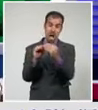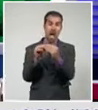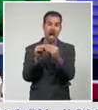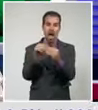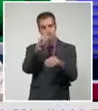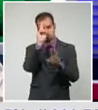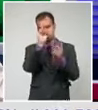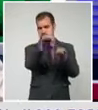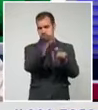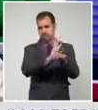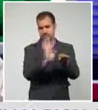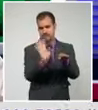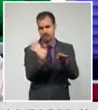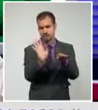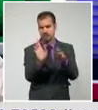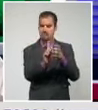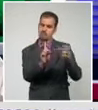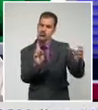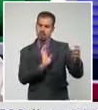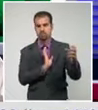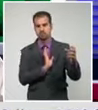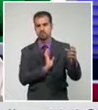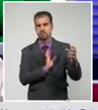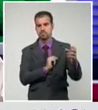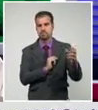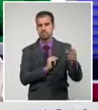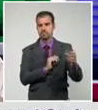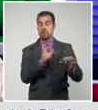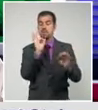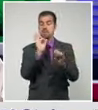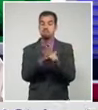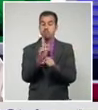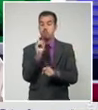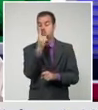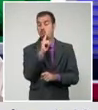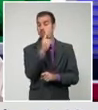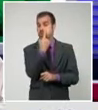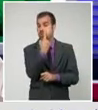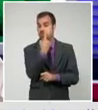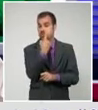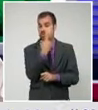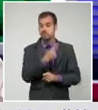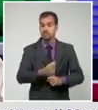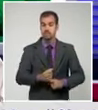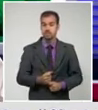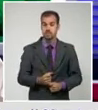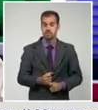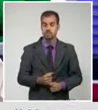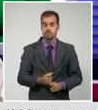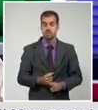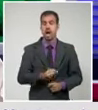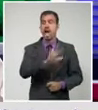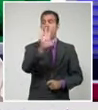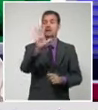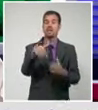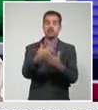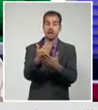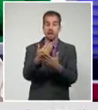encontraba aislado y que cuando se realizó el estudio del PCR al 5.º día pues